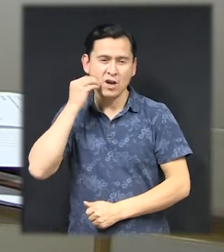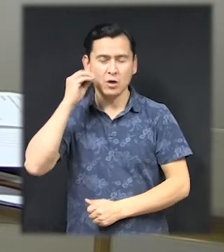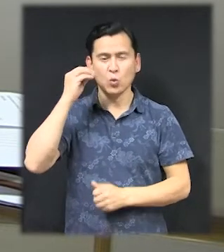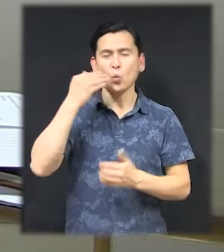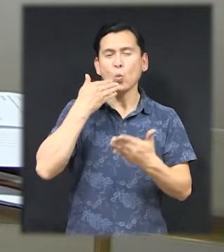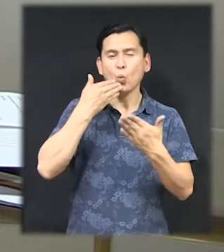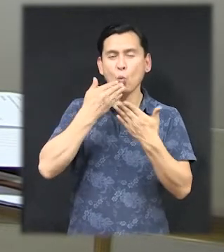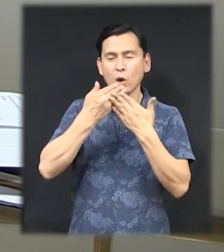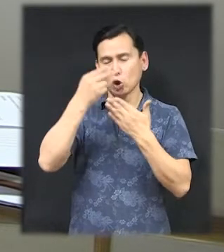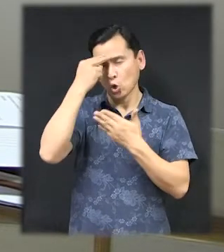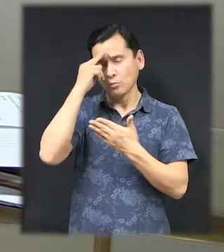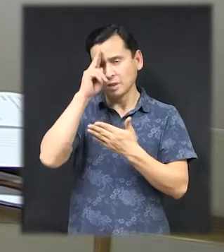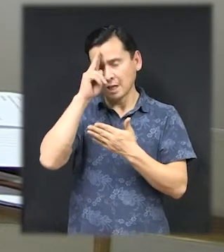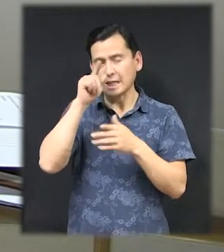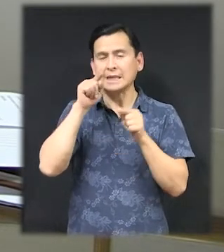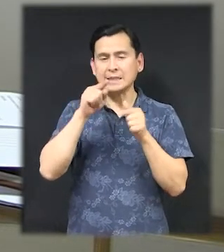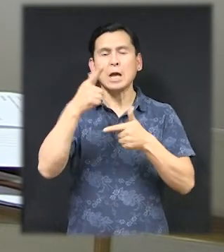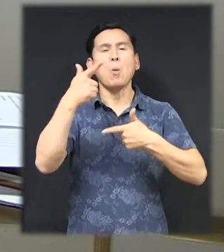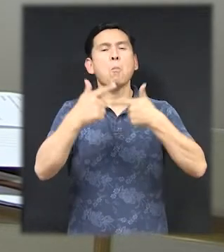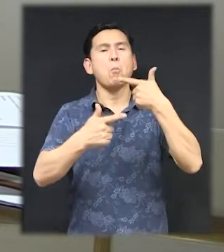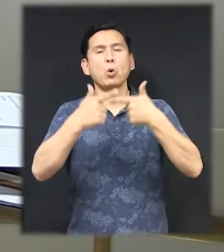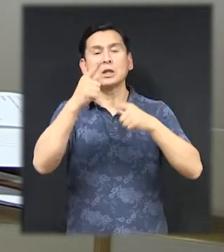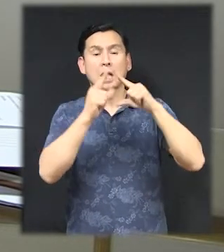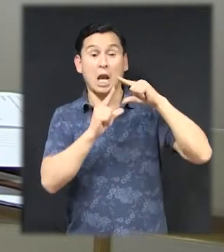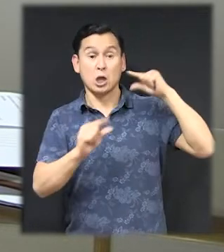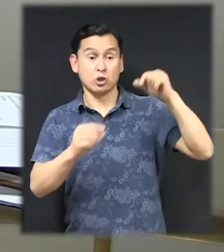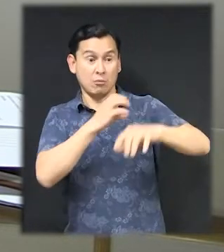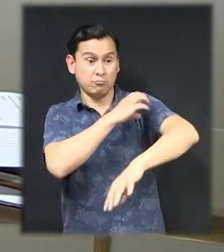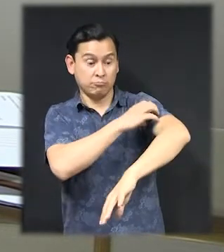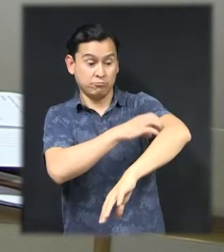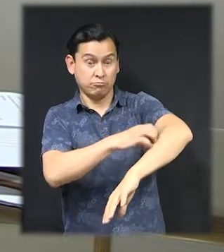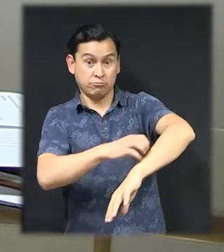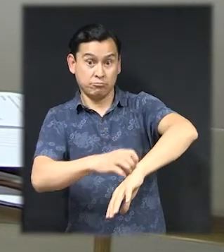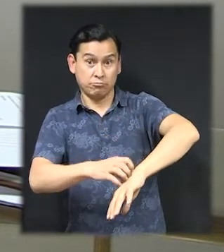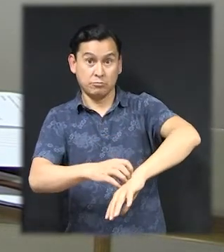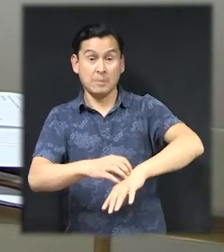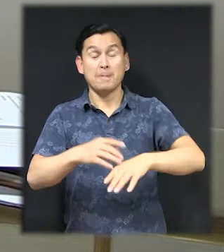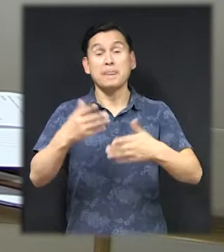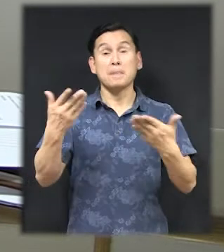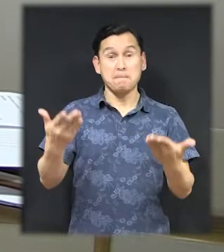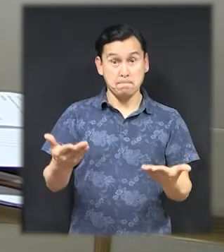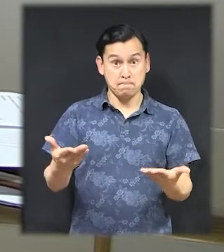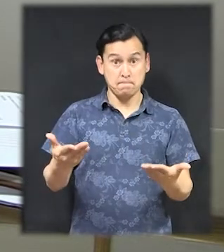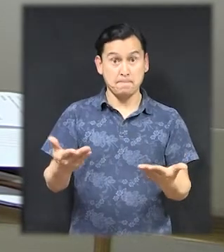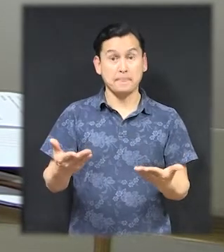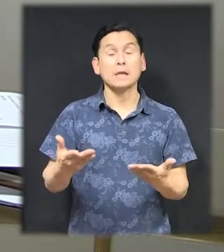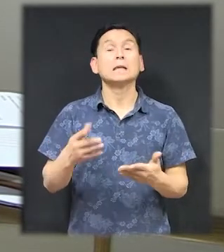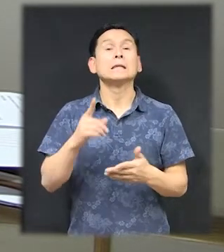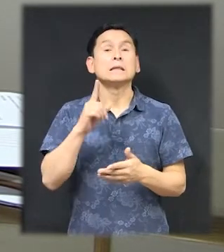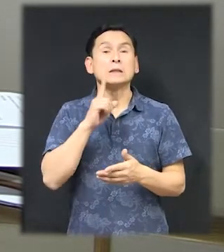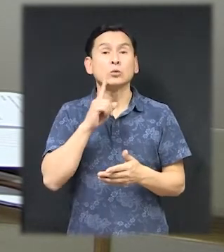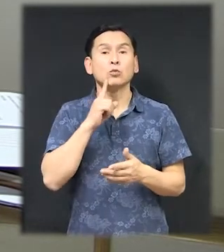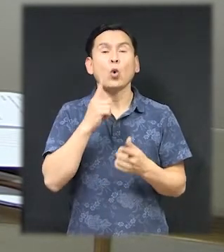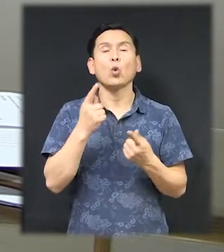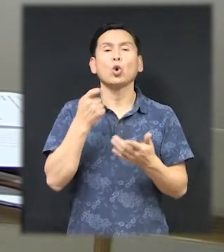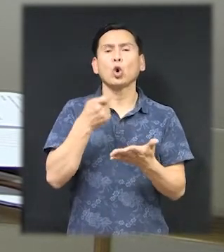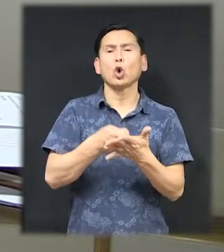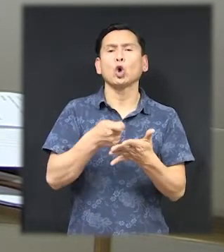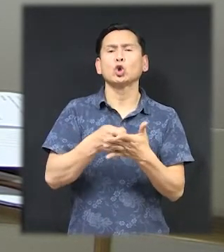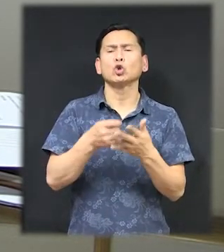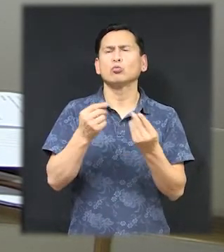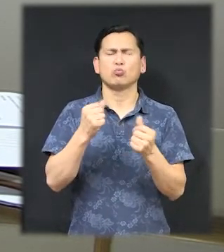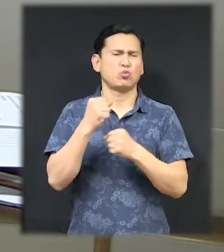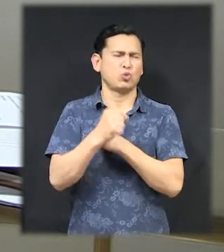comunidad y muy difícil para nosotros también, puesto que por las características y la peligrosidad que representa el